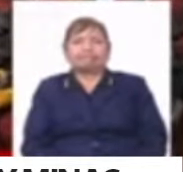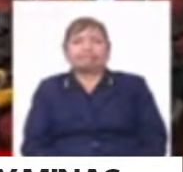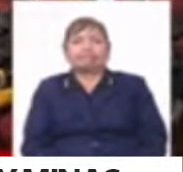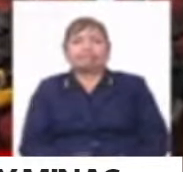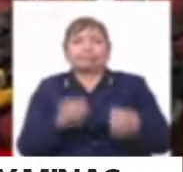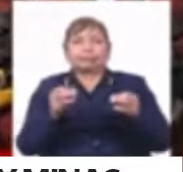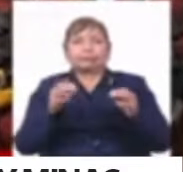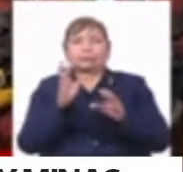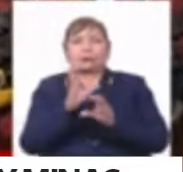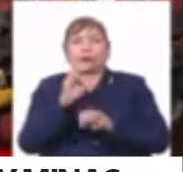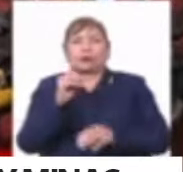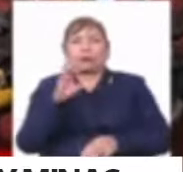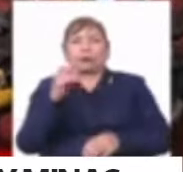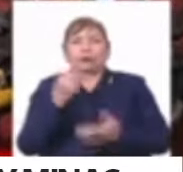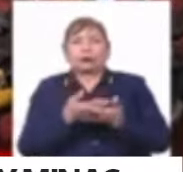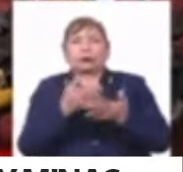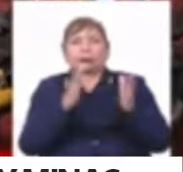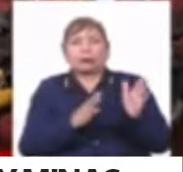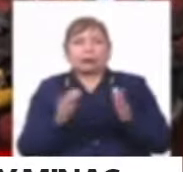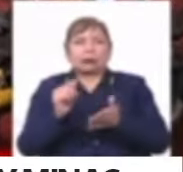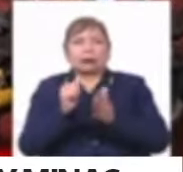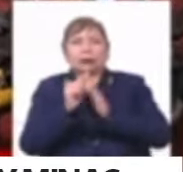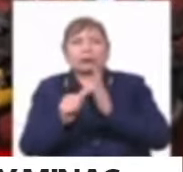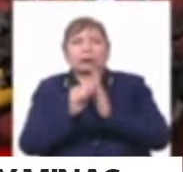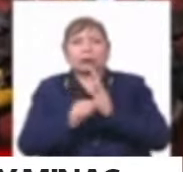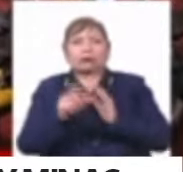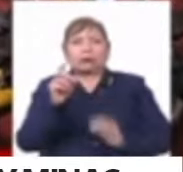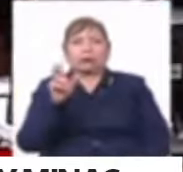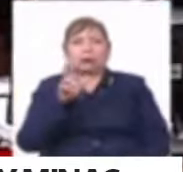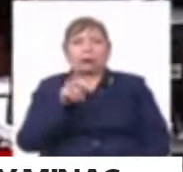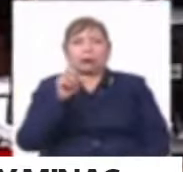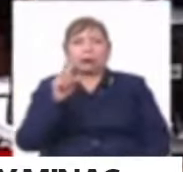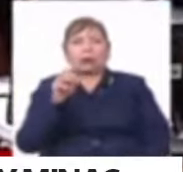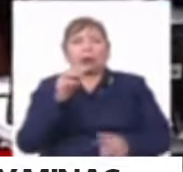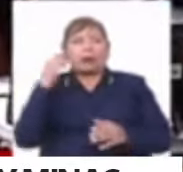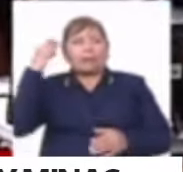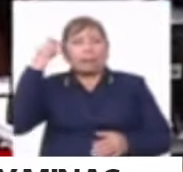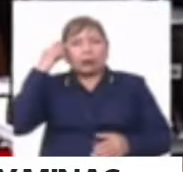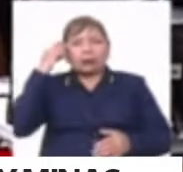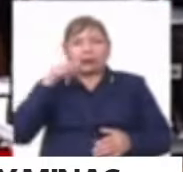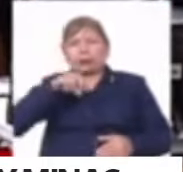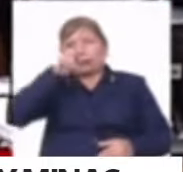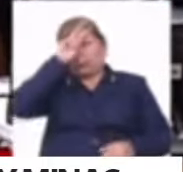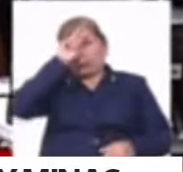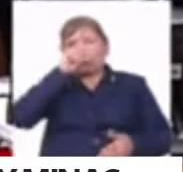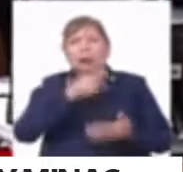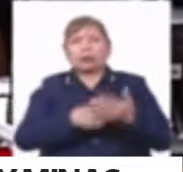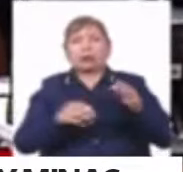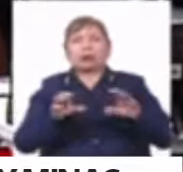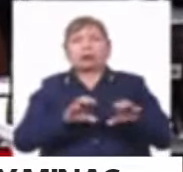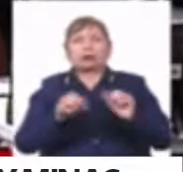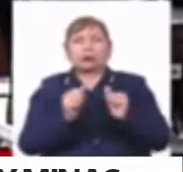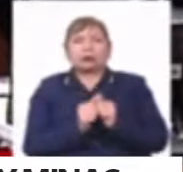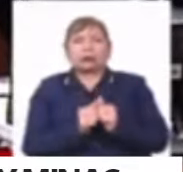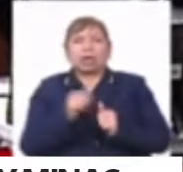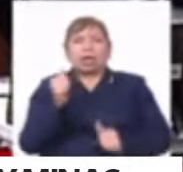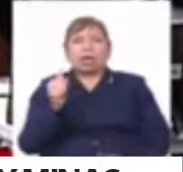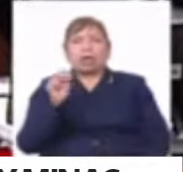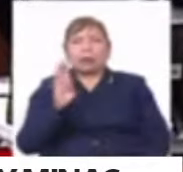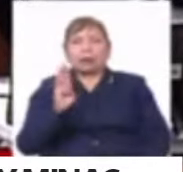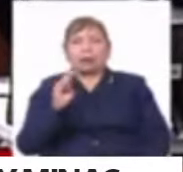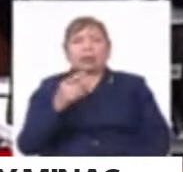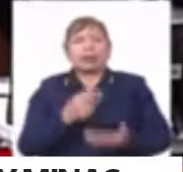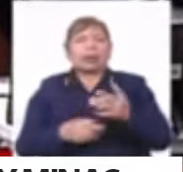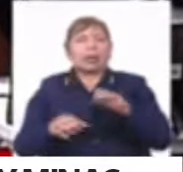de conformidad con lo establecido en el artículo 131 de la Constitución Política del Perú y los incisos A y B